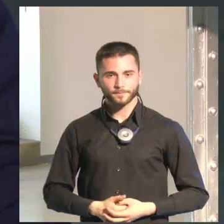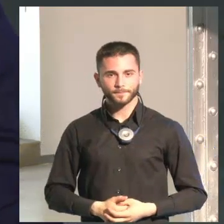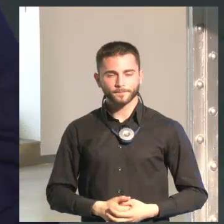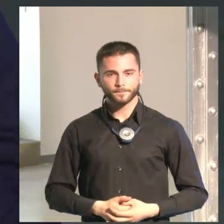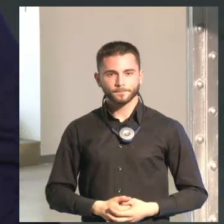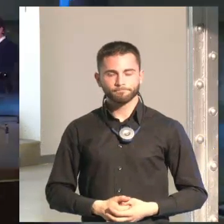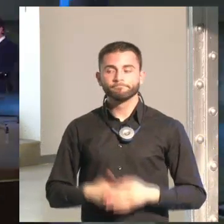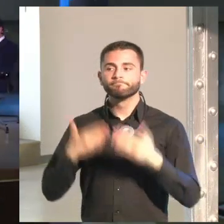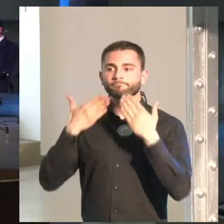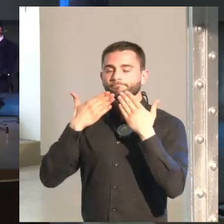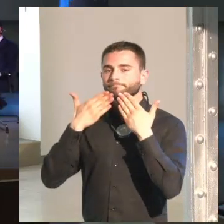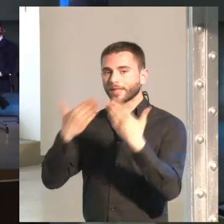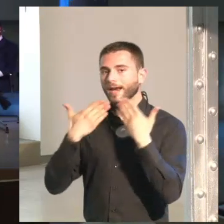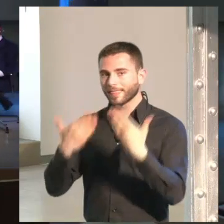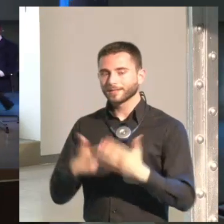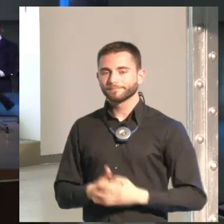Muchas gracias.